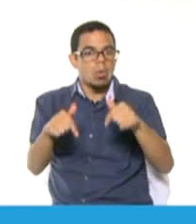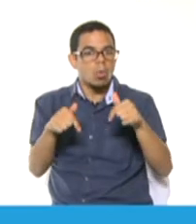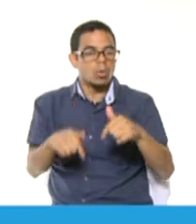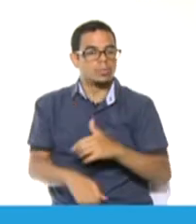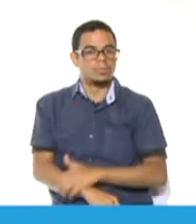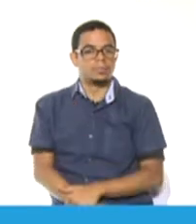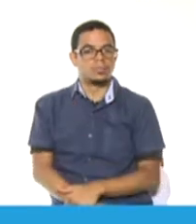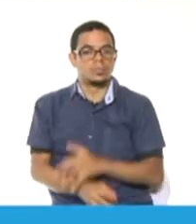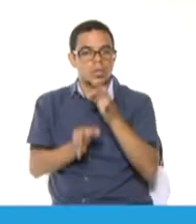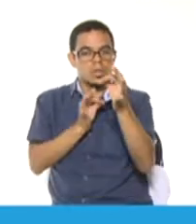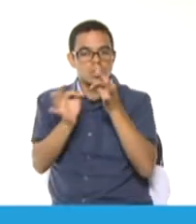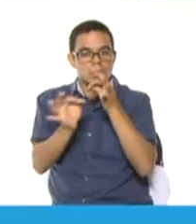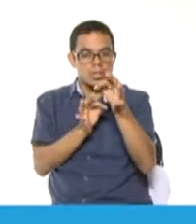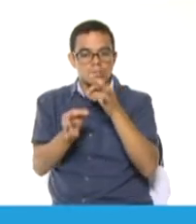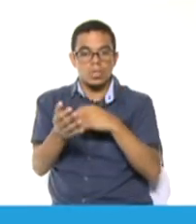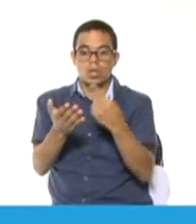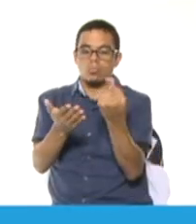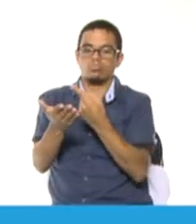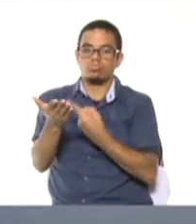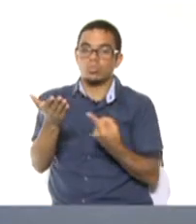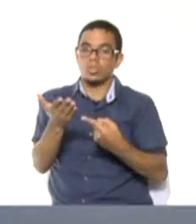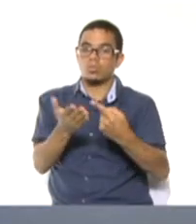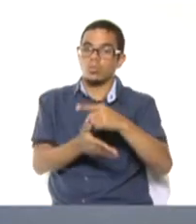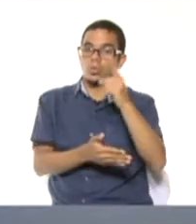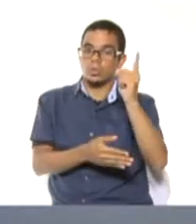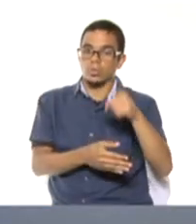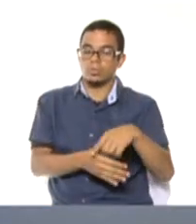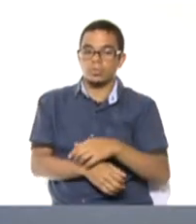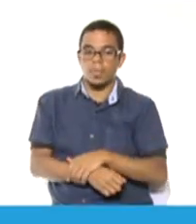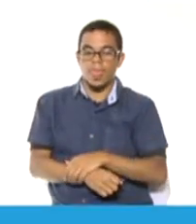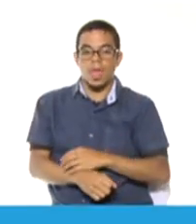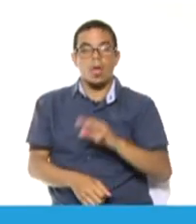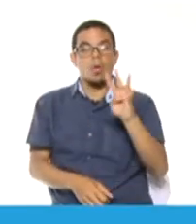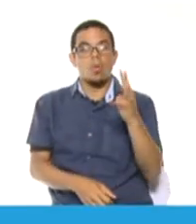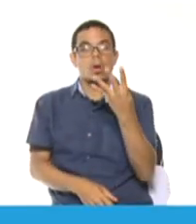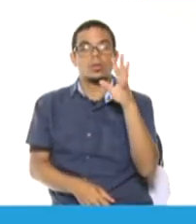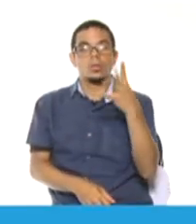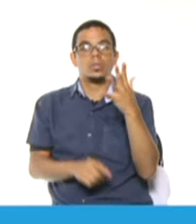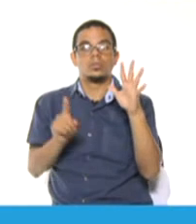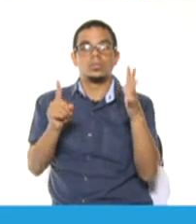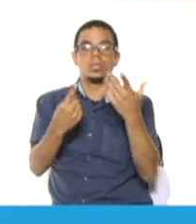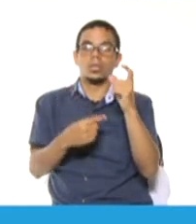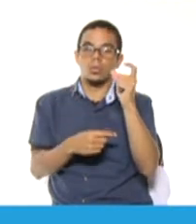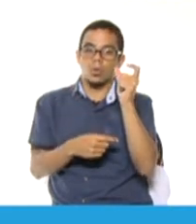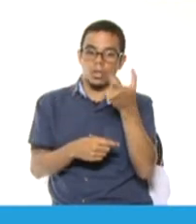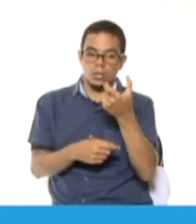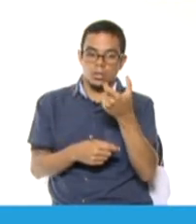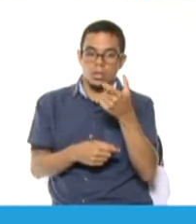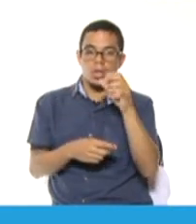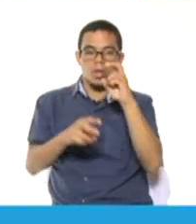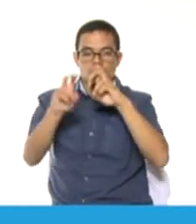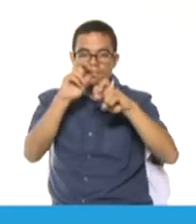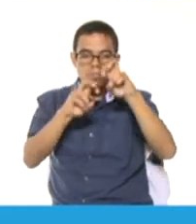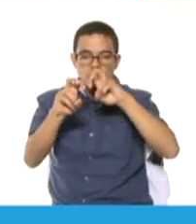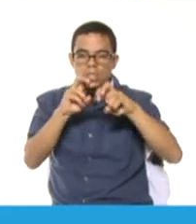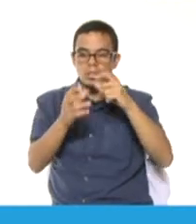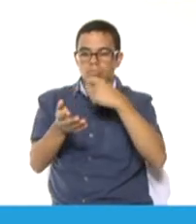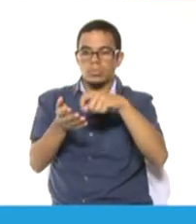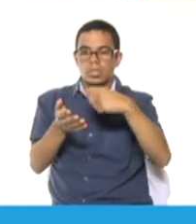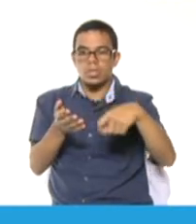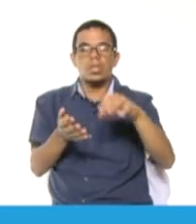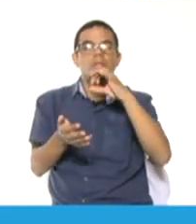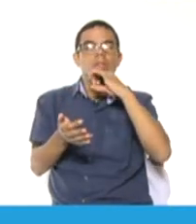de hoy. Ilustra tu actividad. Actividades para cuarto, quinto y sexto grado. Investiga y escribe en tu cuaderno